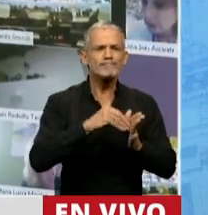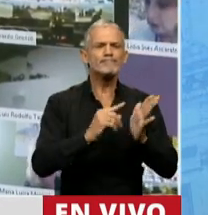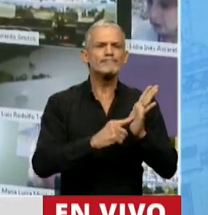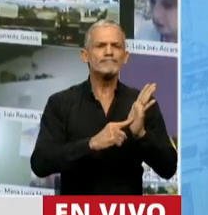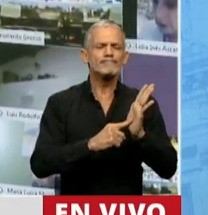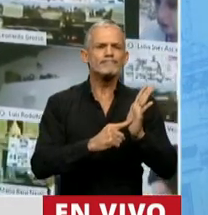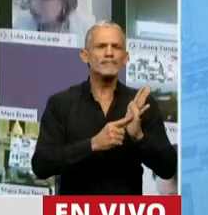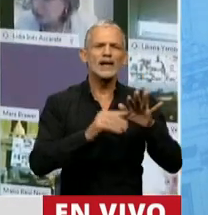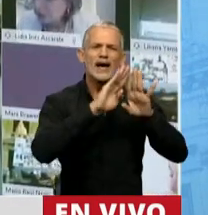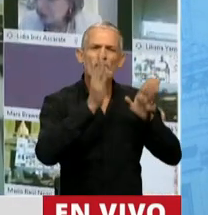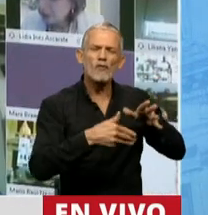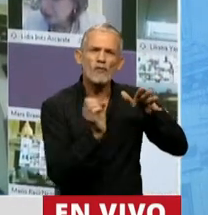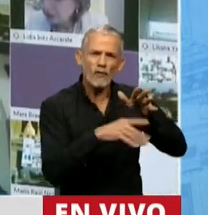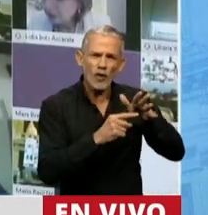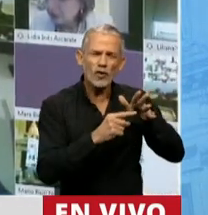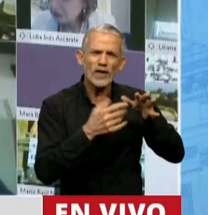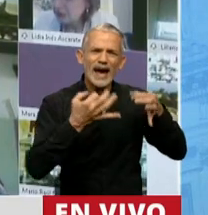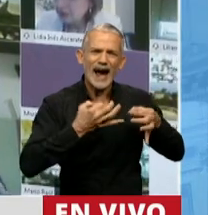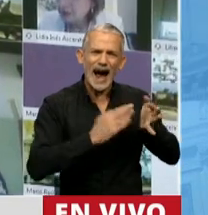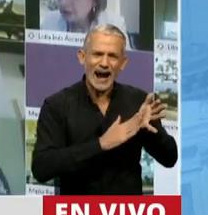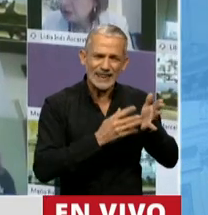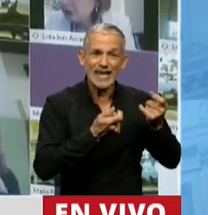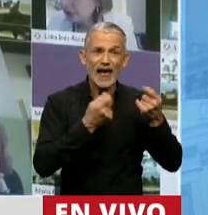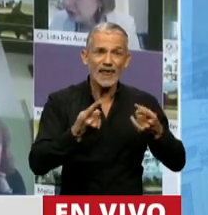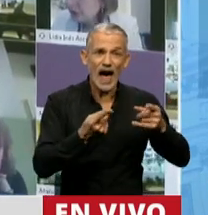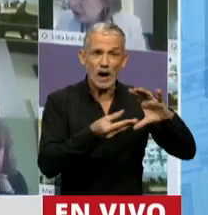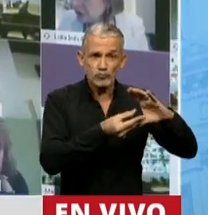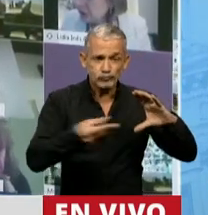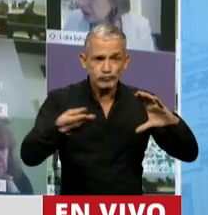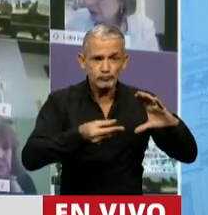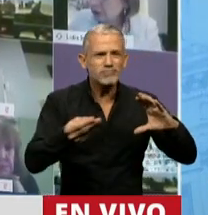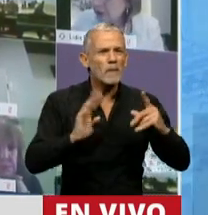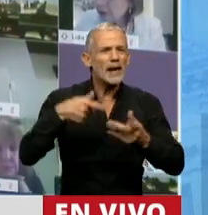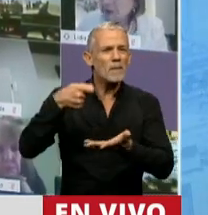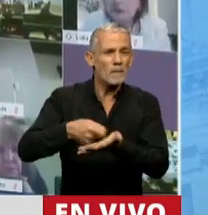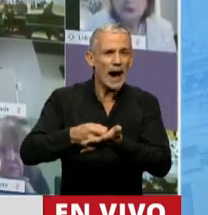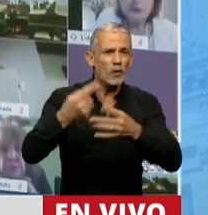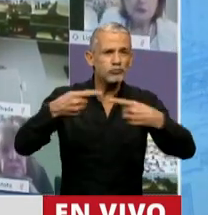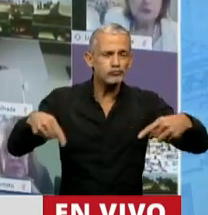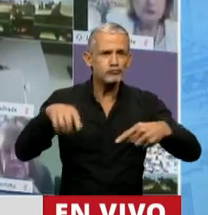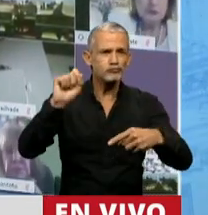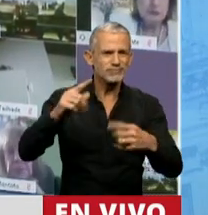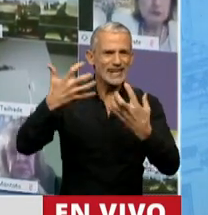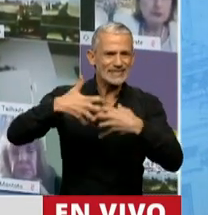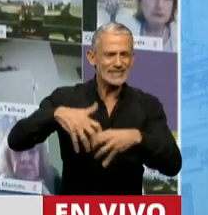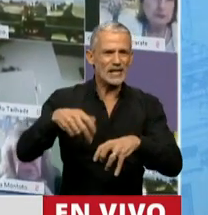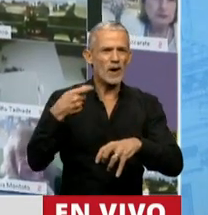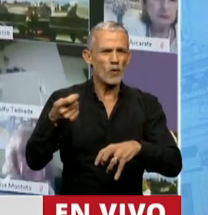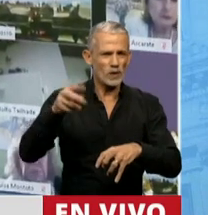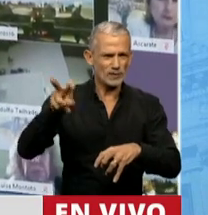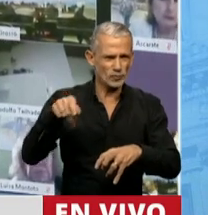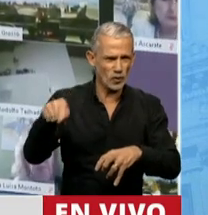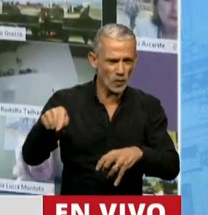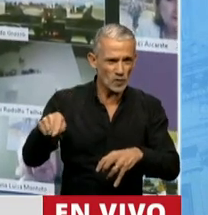decimos que el Fondo de Garantía de Sustentabilidad asistirá financieramente para el pago de los beneficios del Sistema Integrado Previsional